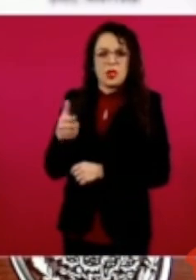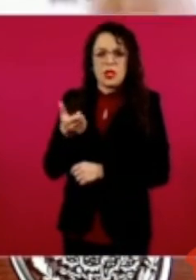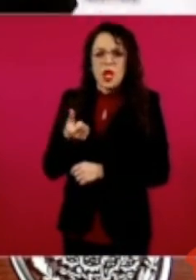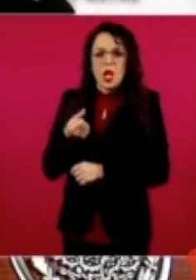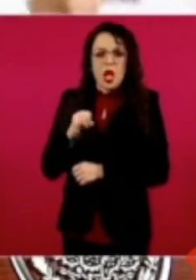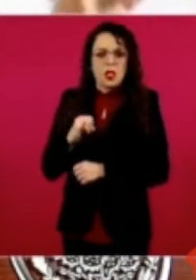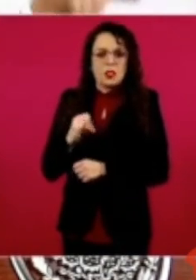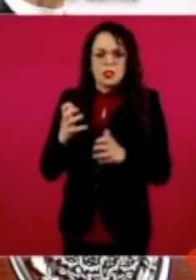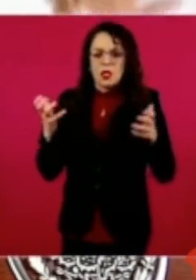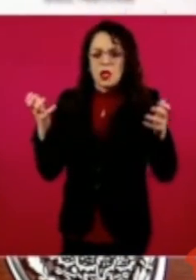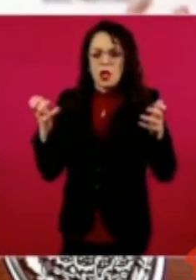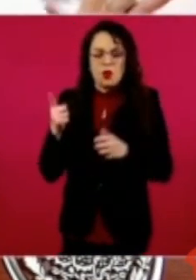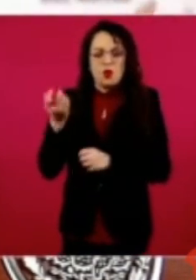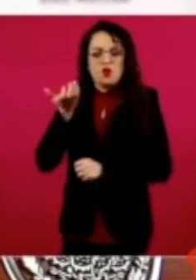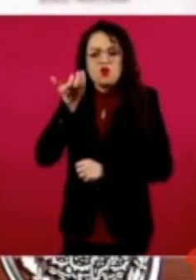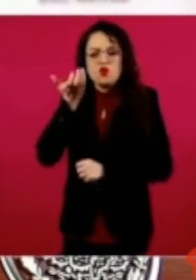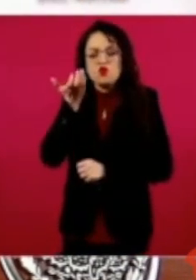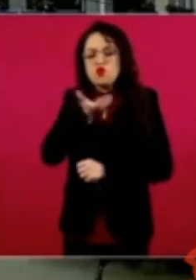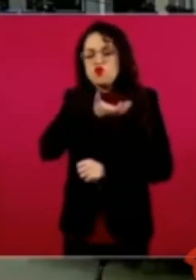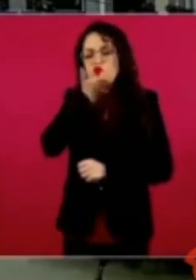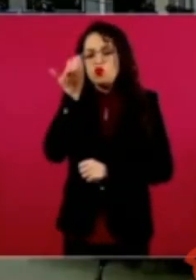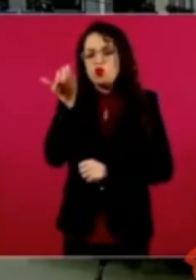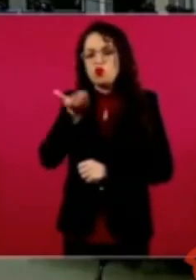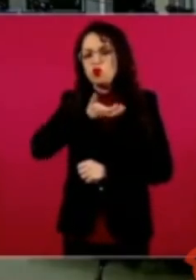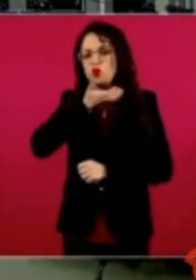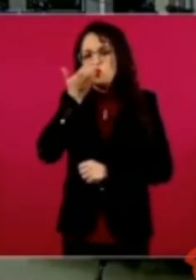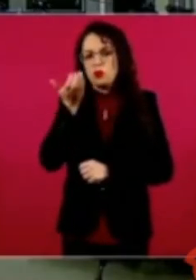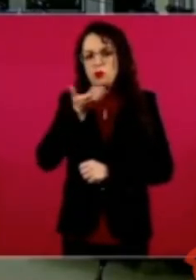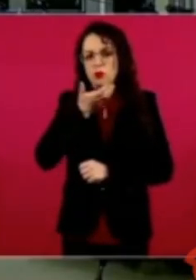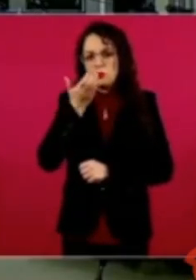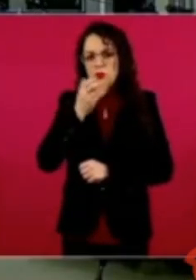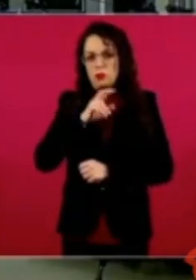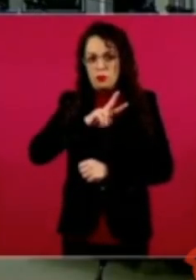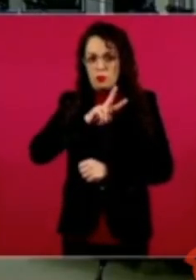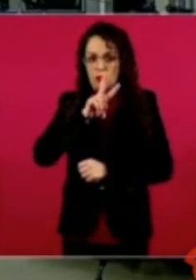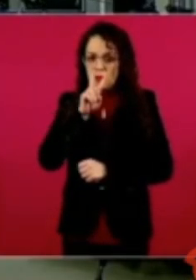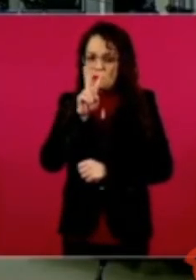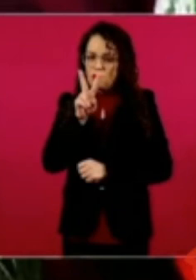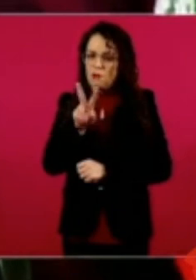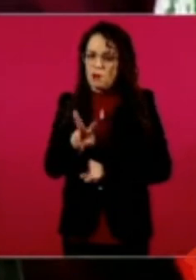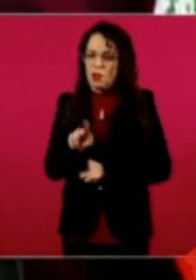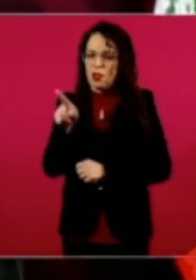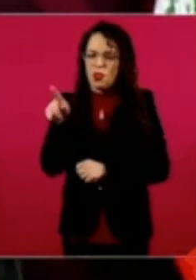porque es, con todo respeto, mafioso.